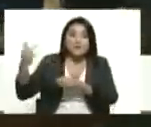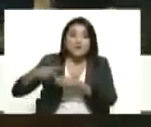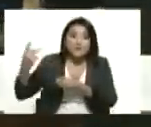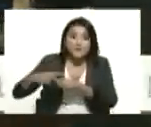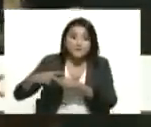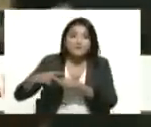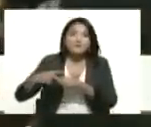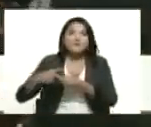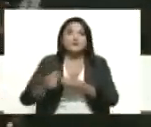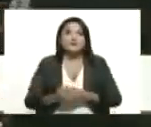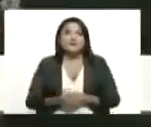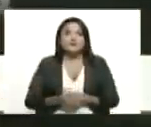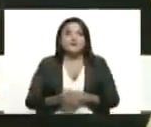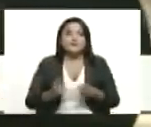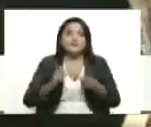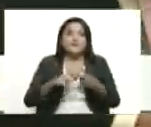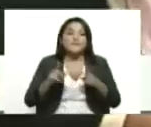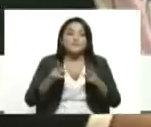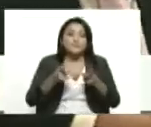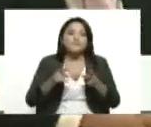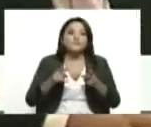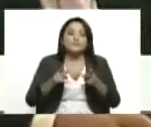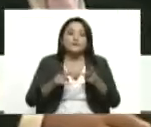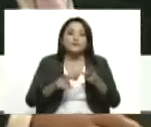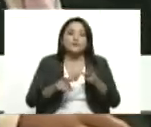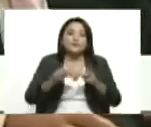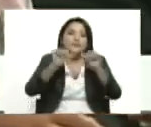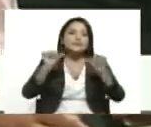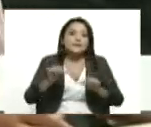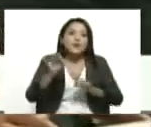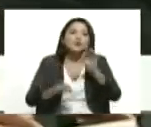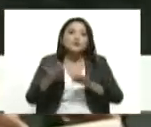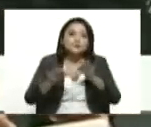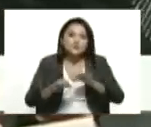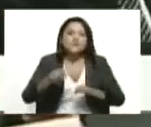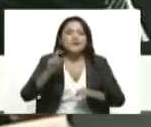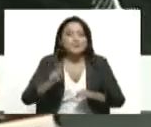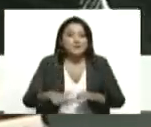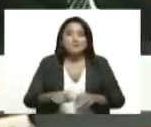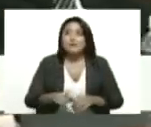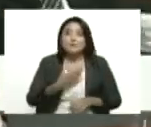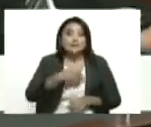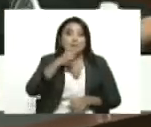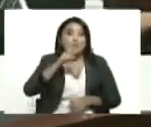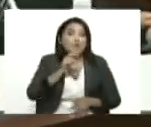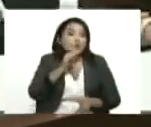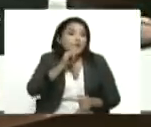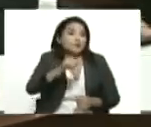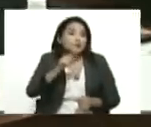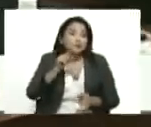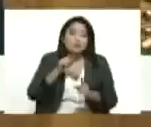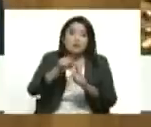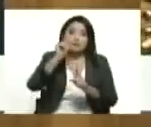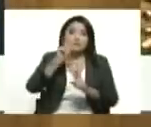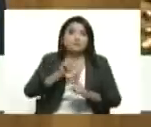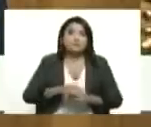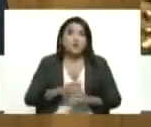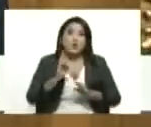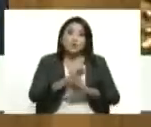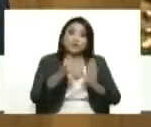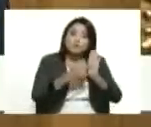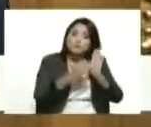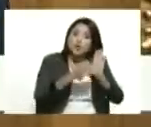el sistema de justicia, también denunciado por el presidente Nicolás Maduro y haciendo uso de esta constitución,